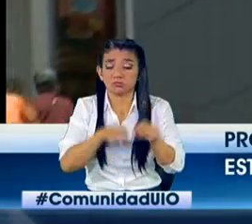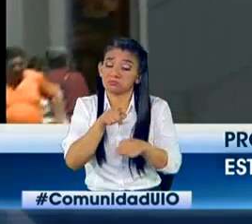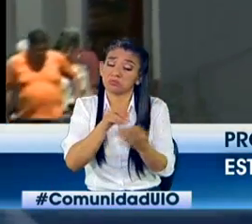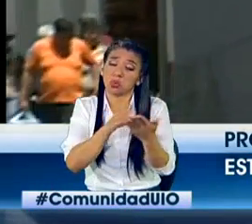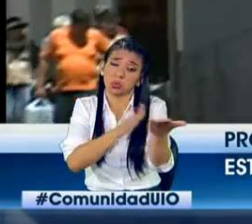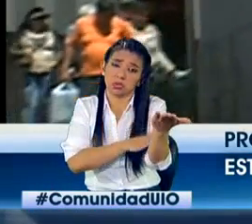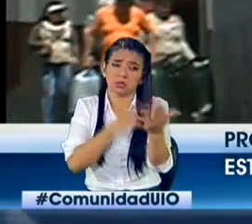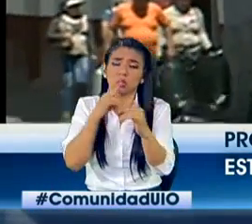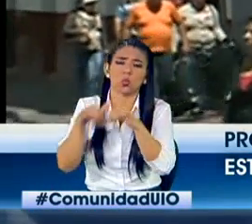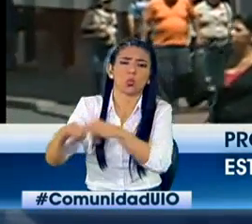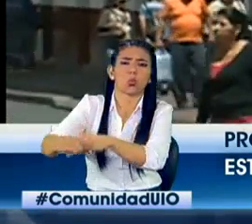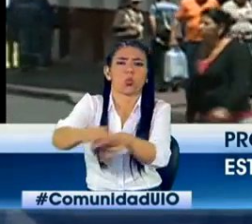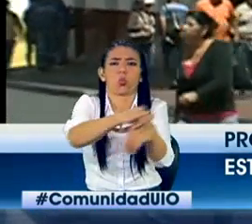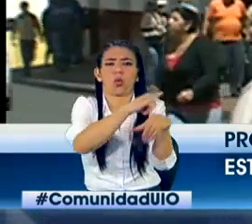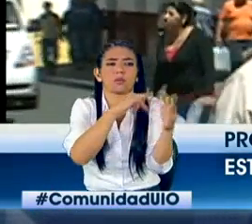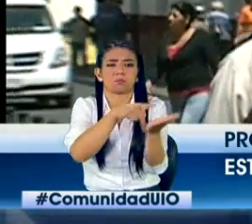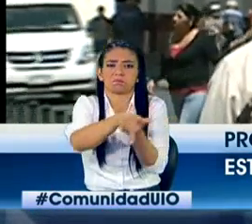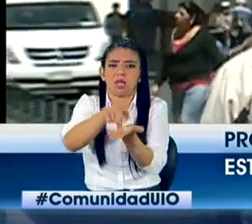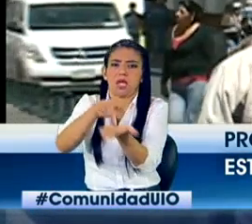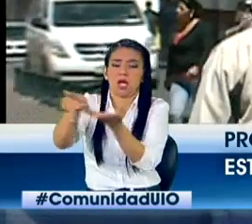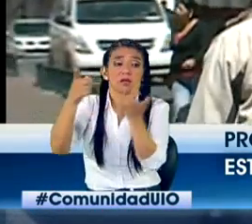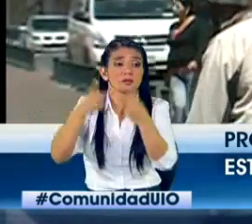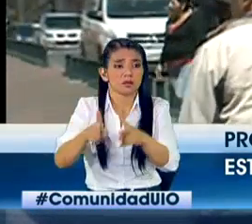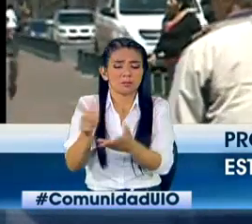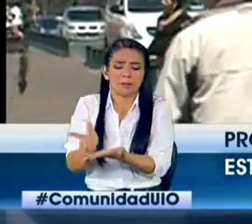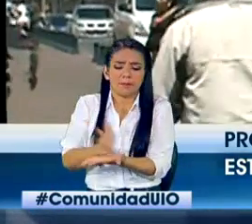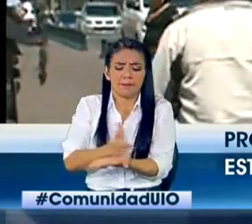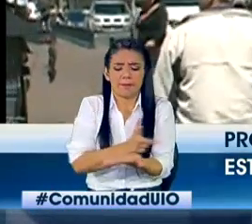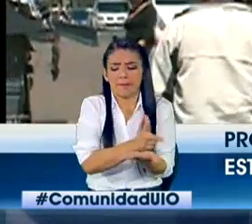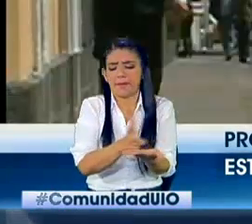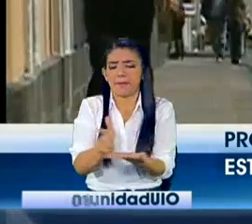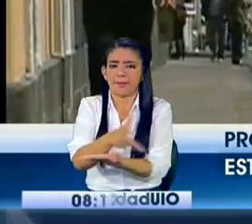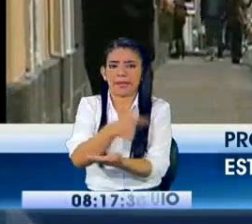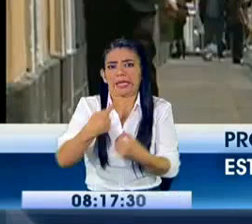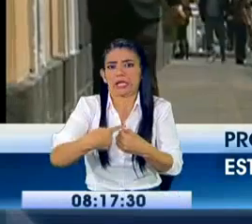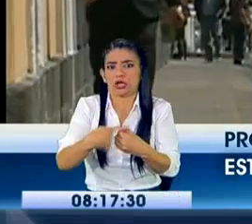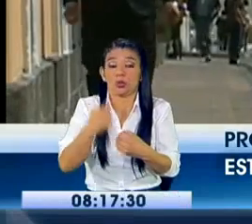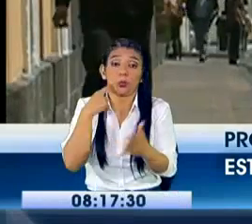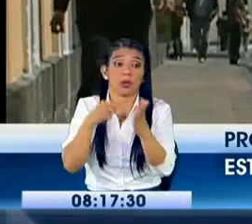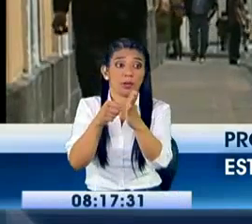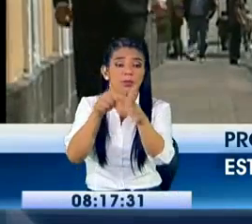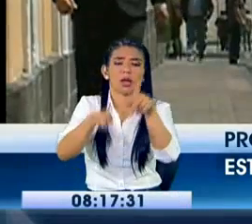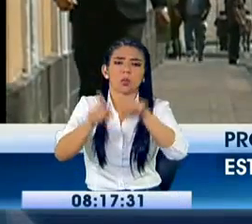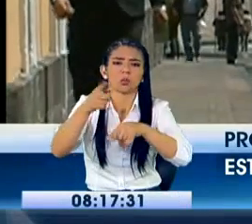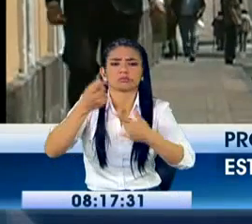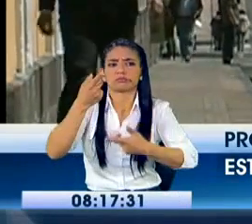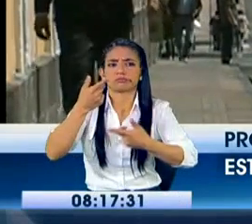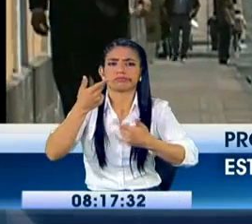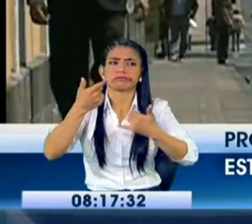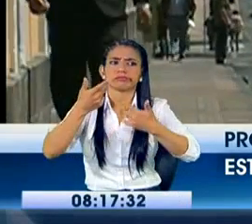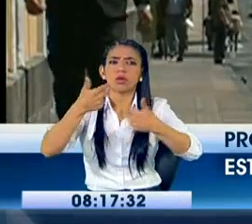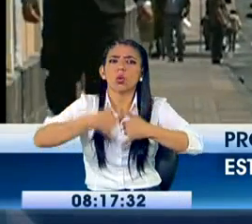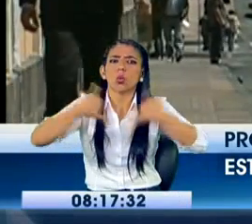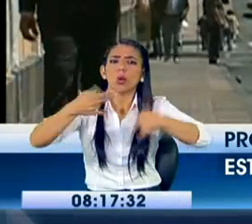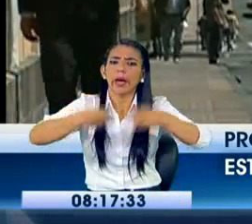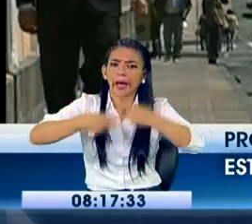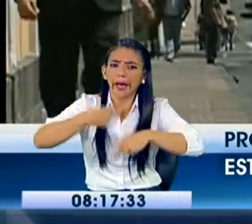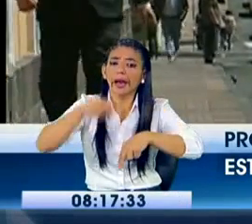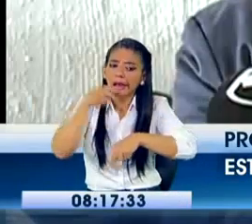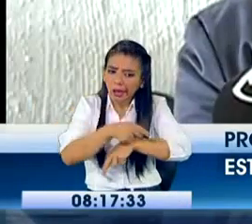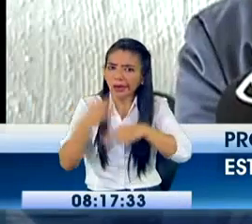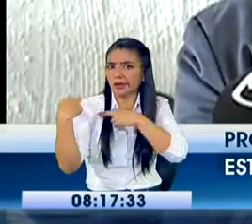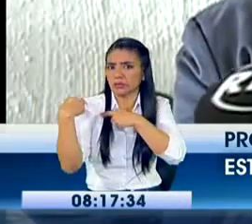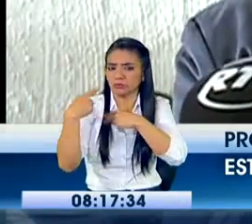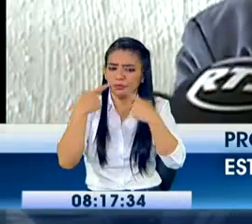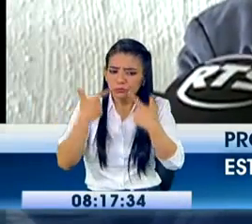cuenten con áreas aptas para grupos vulnerables como personas con discapacidades, madres embarazadas y adultos mayores. Además de que